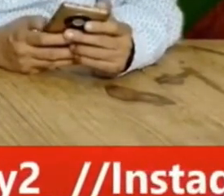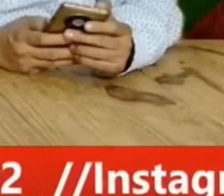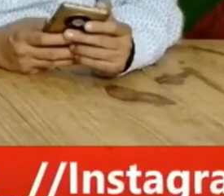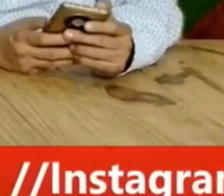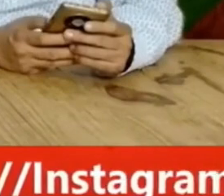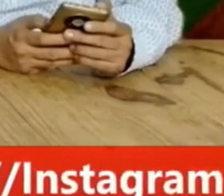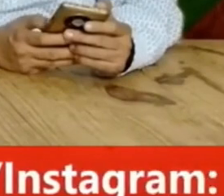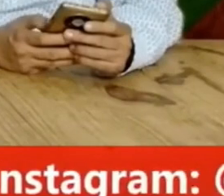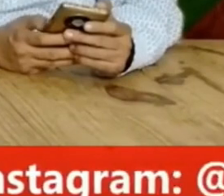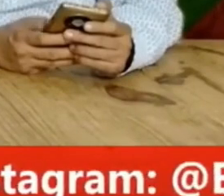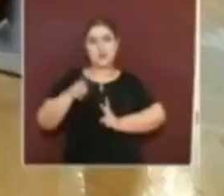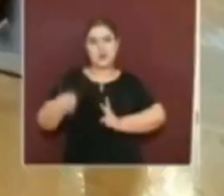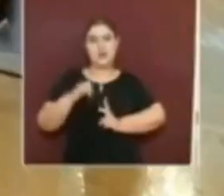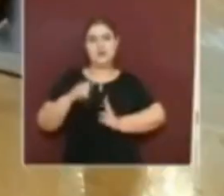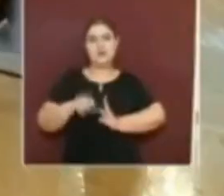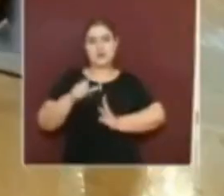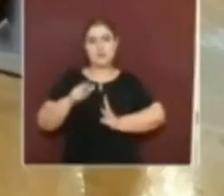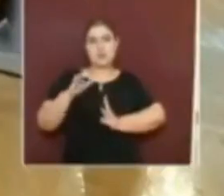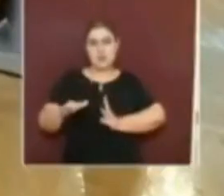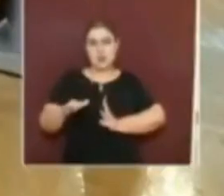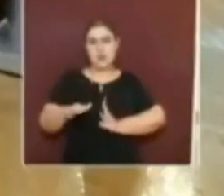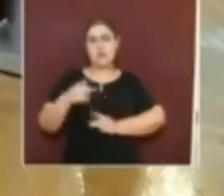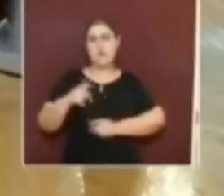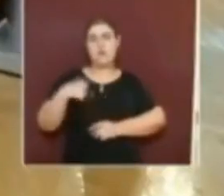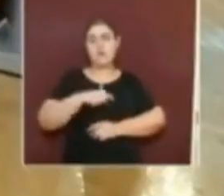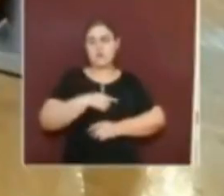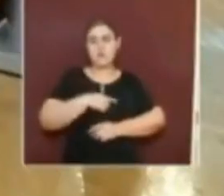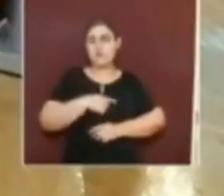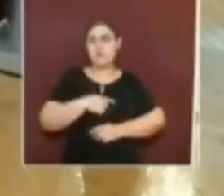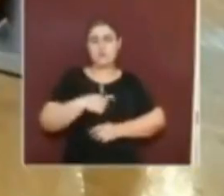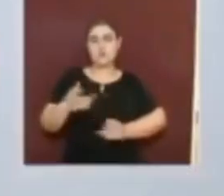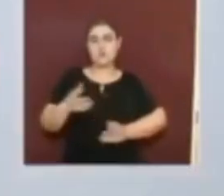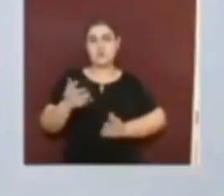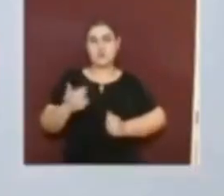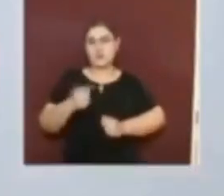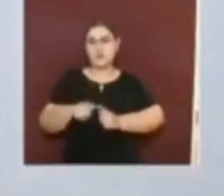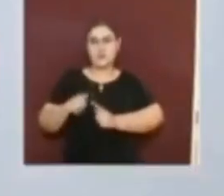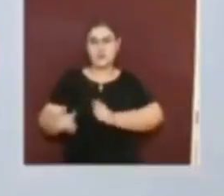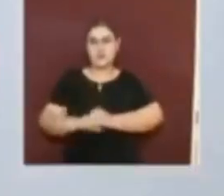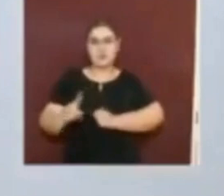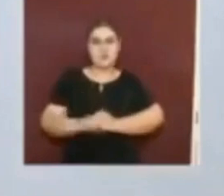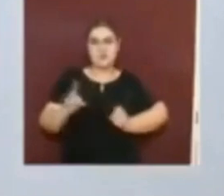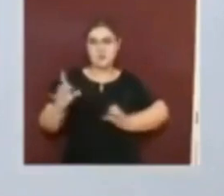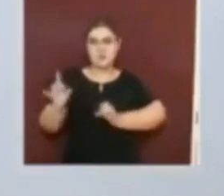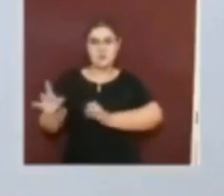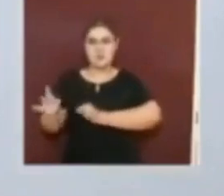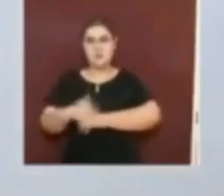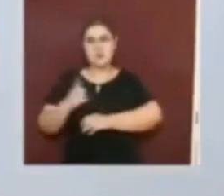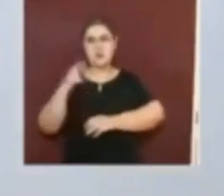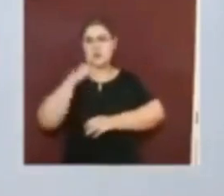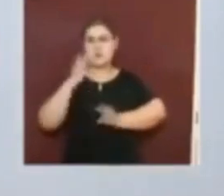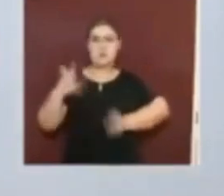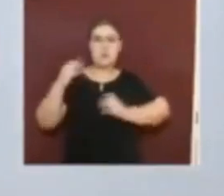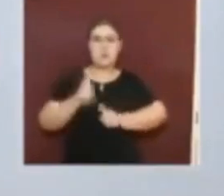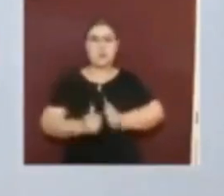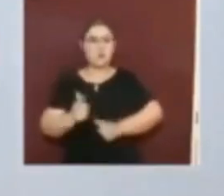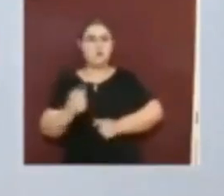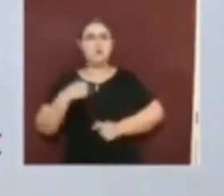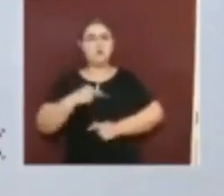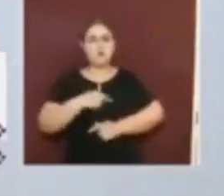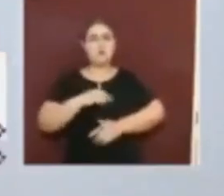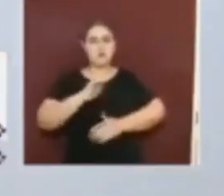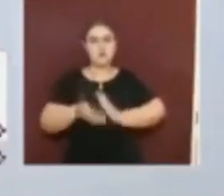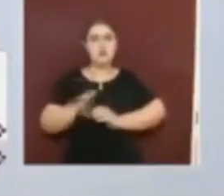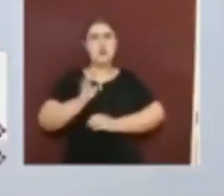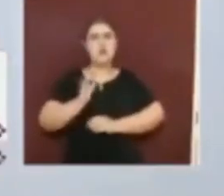próxima. Y se lo dijo de esta manera. Pero no se han presentado quejas de consideración en la velocidad. Vamos a cerrar en marzo,